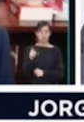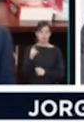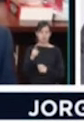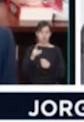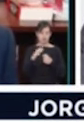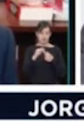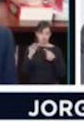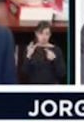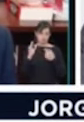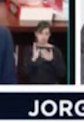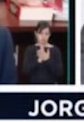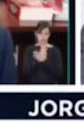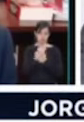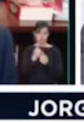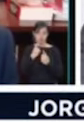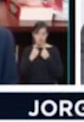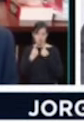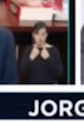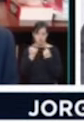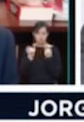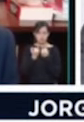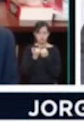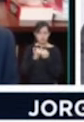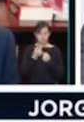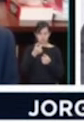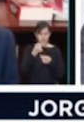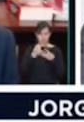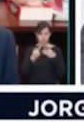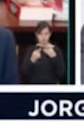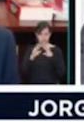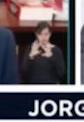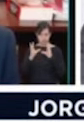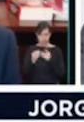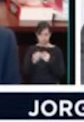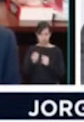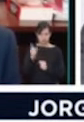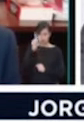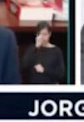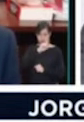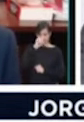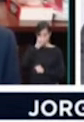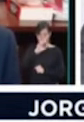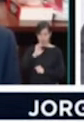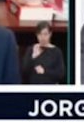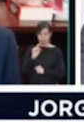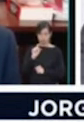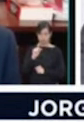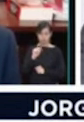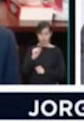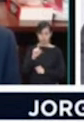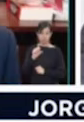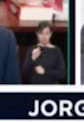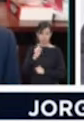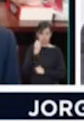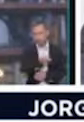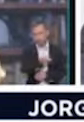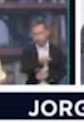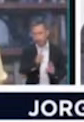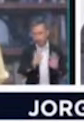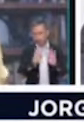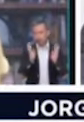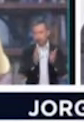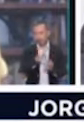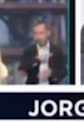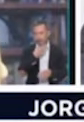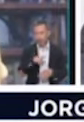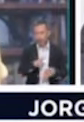y la independencia y el equilibrio de poderes. Entonces, como bien tú dices, convocar a marchas y manifestaciones, bueno, como